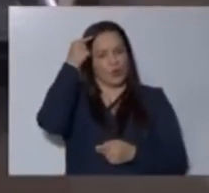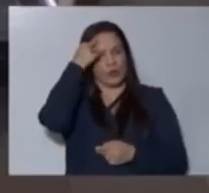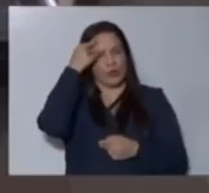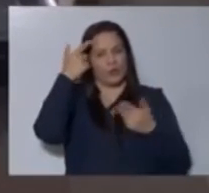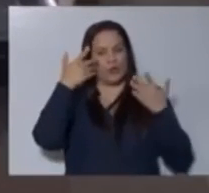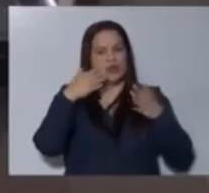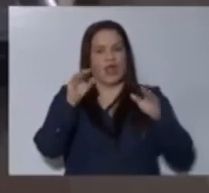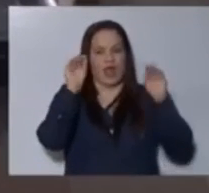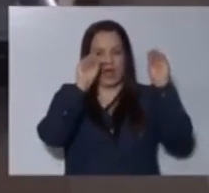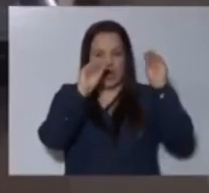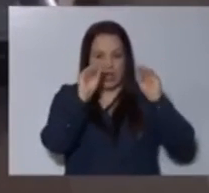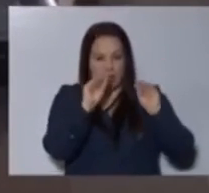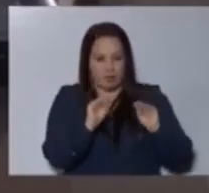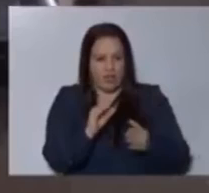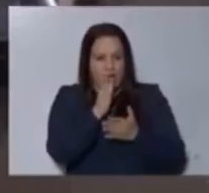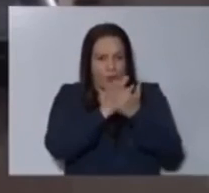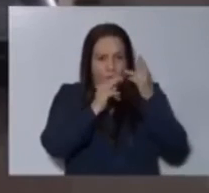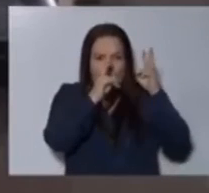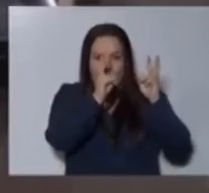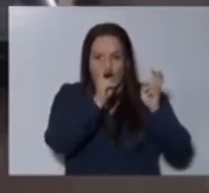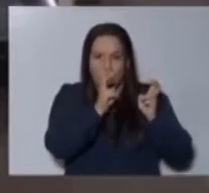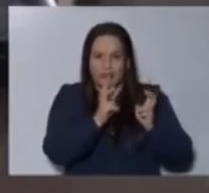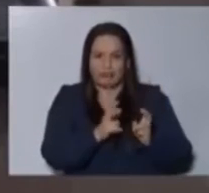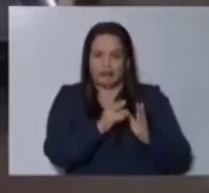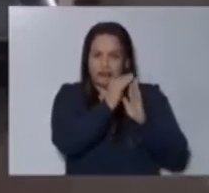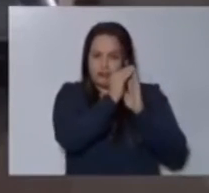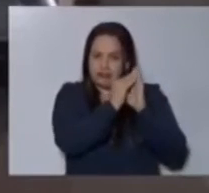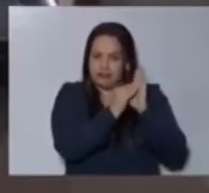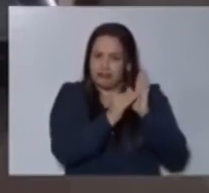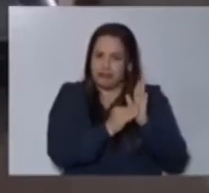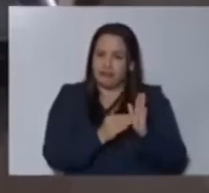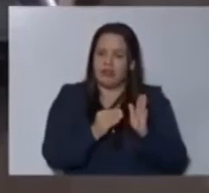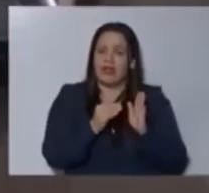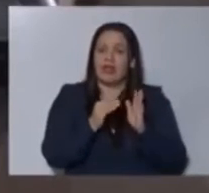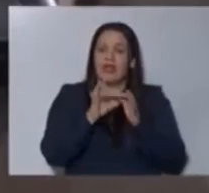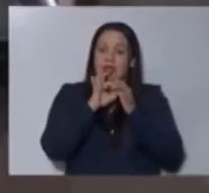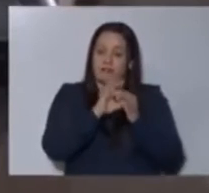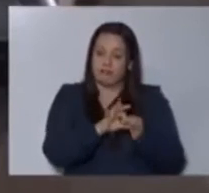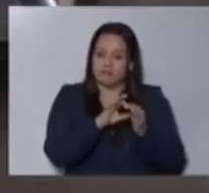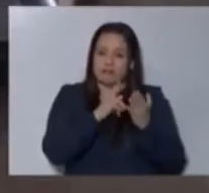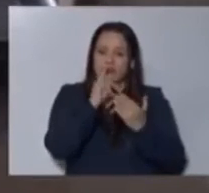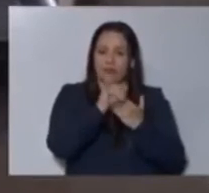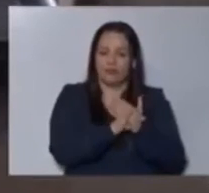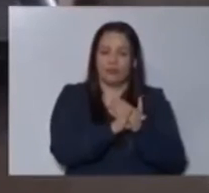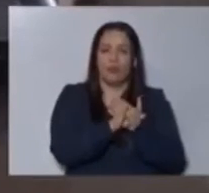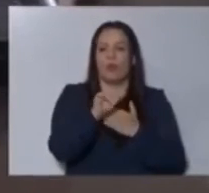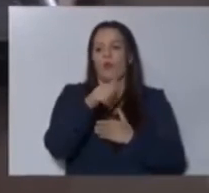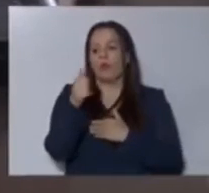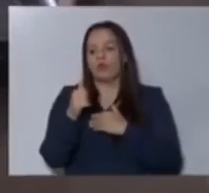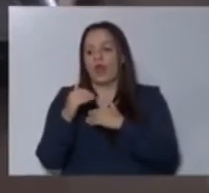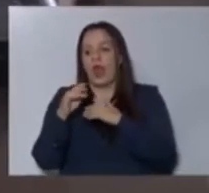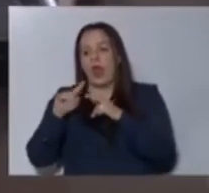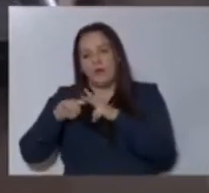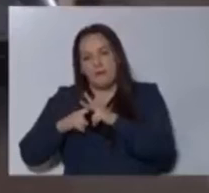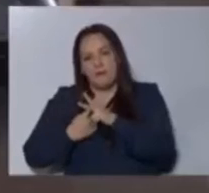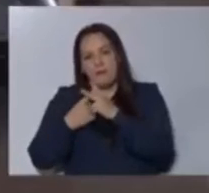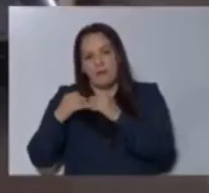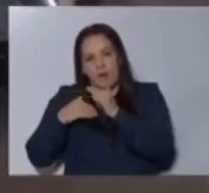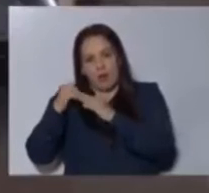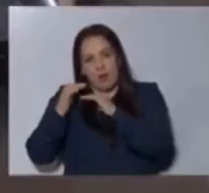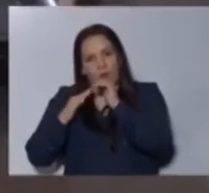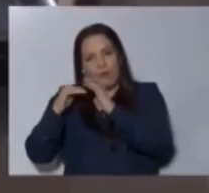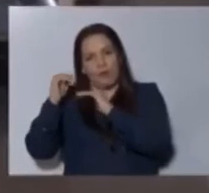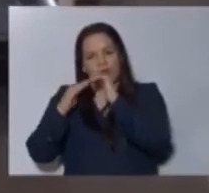esbozado algunas temáticas sobre las cuales ya tenemos proyectos. Otras están en construcción y esperaría que